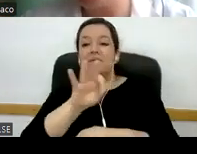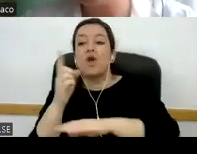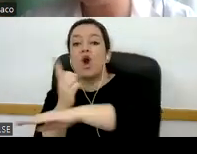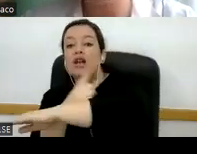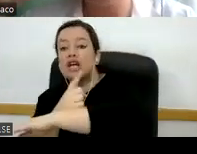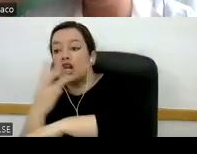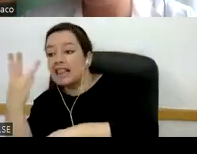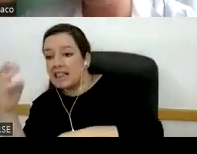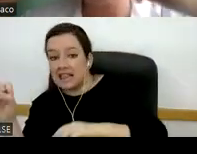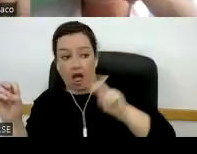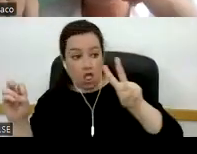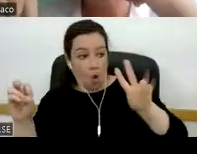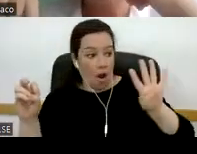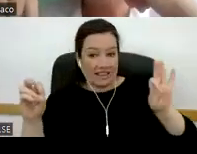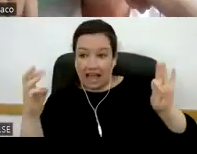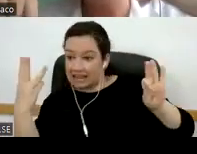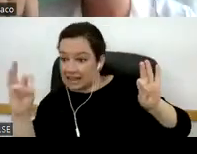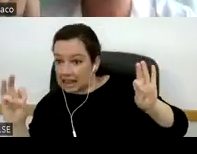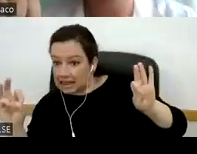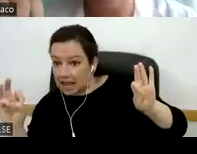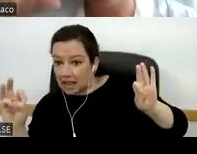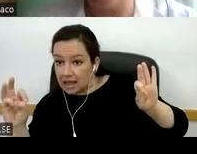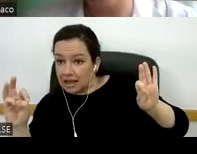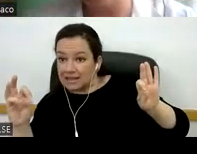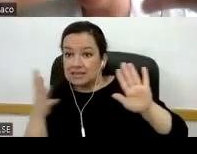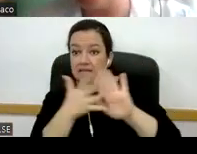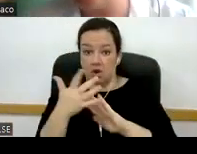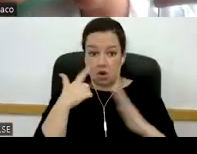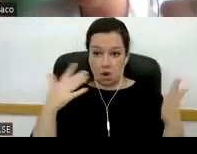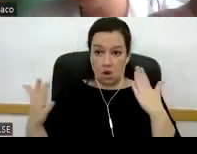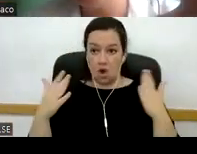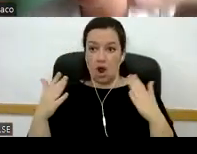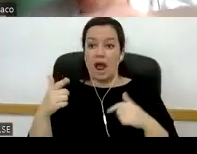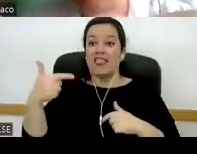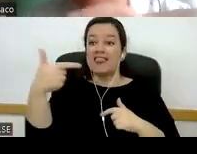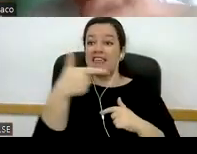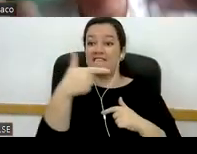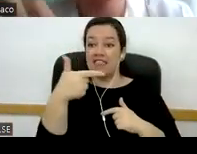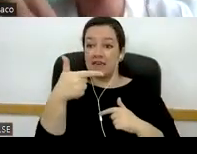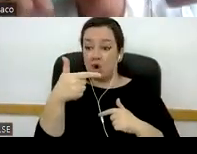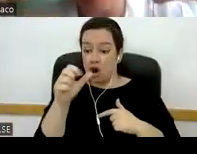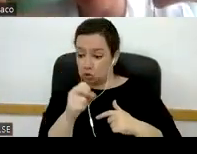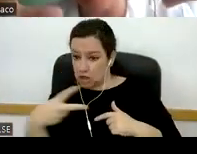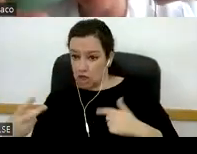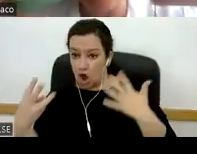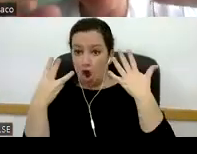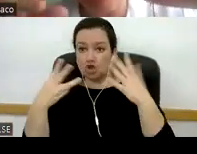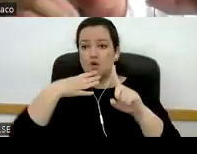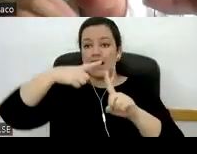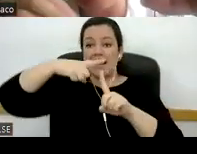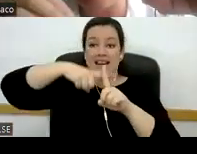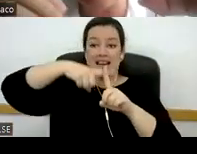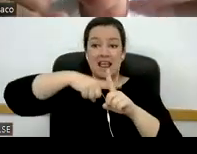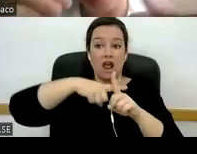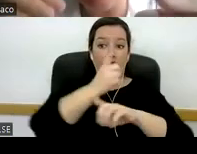HDL 30, o sea, son niveles en los que 240 entre 30 son 8, pues unos